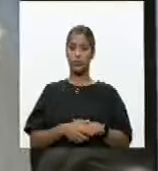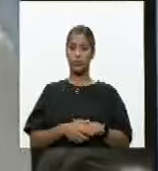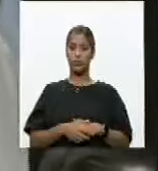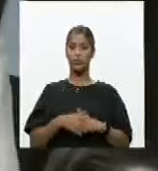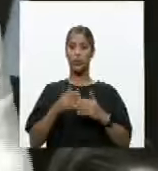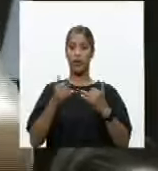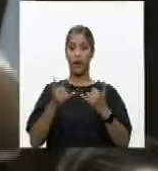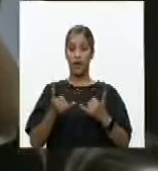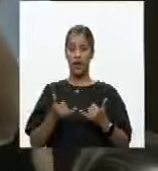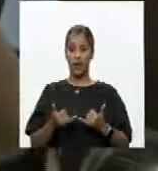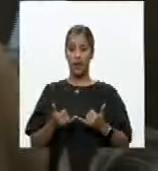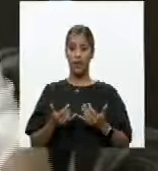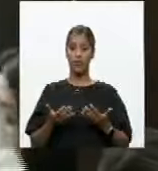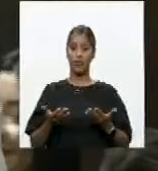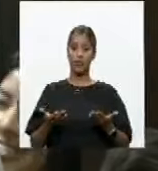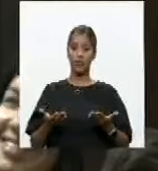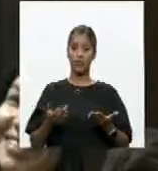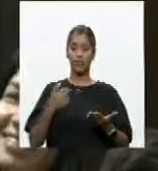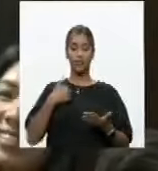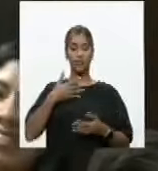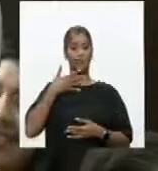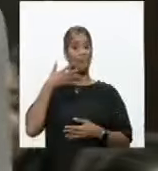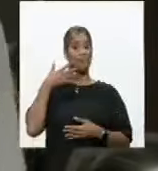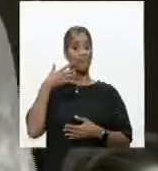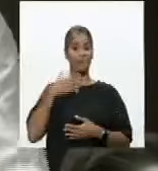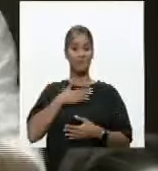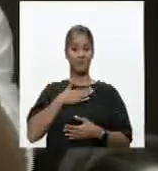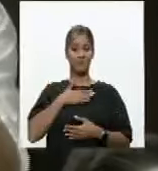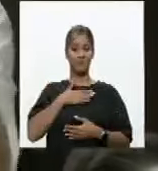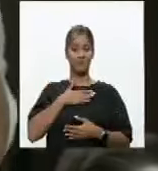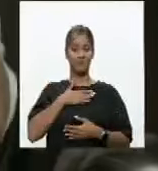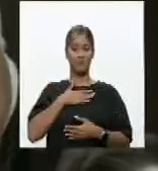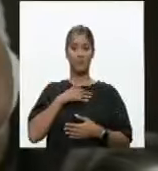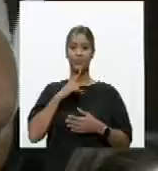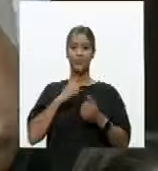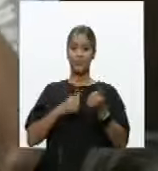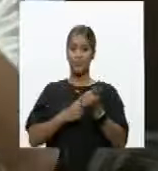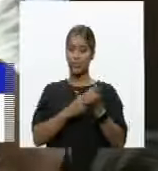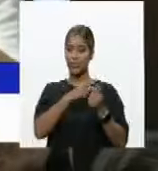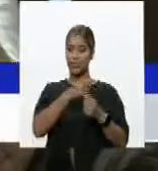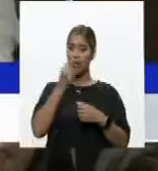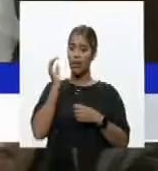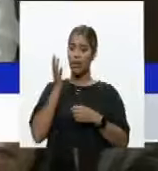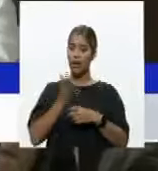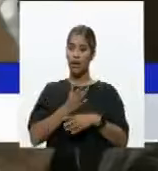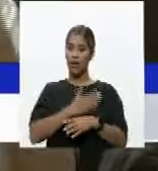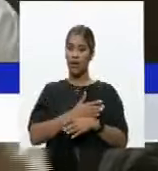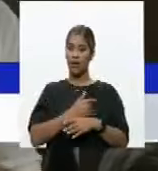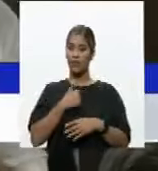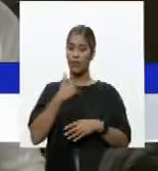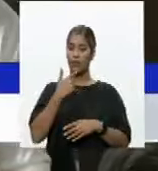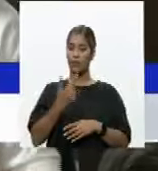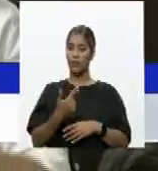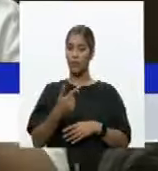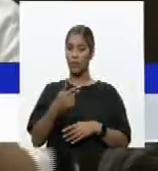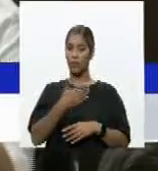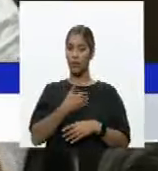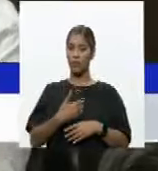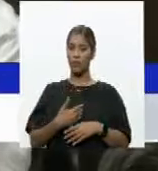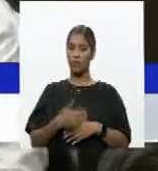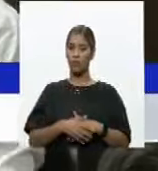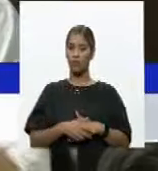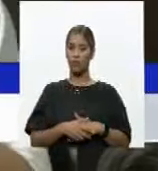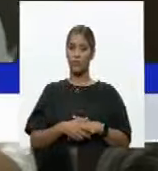Ahora flaco Bermúdez. Es un honor para mí secundar sus palabras, como dice nuestro presidente,